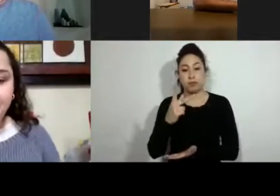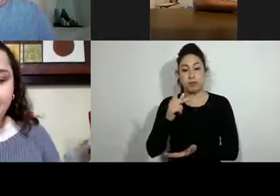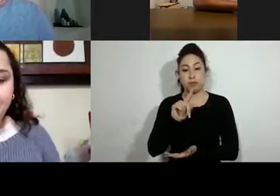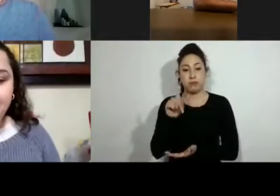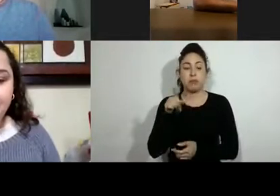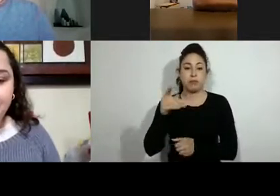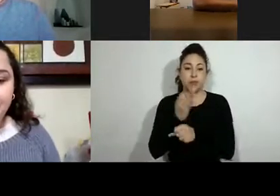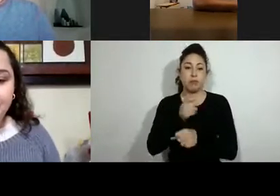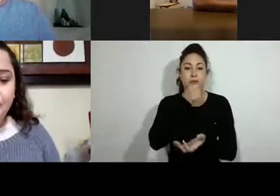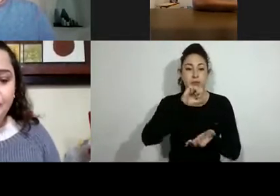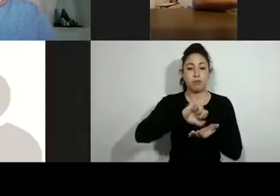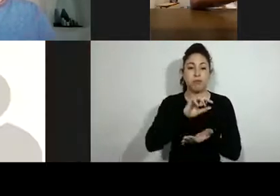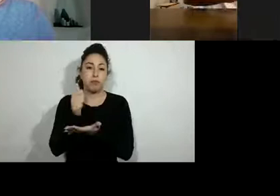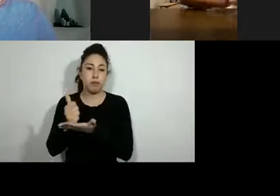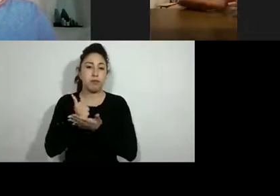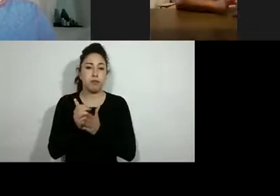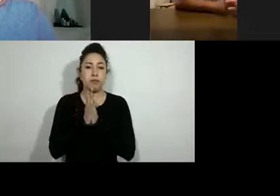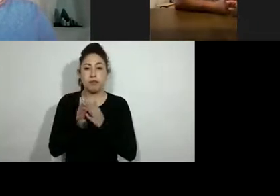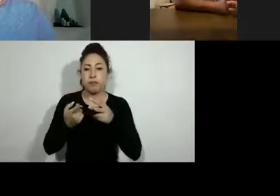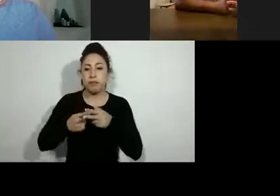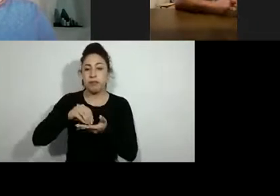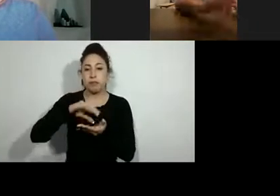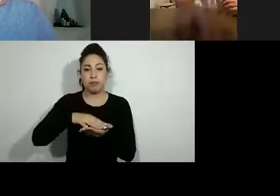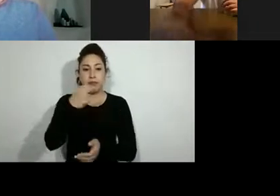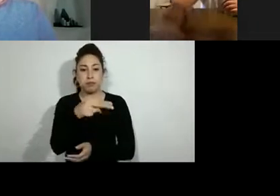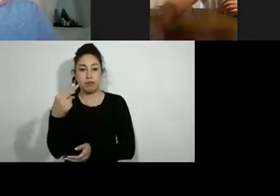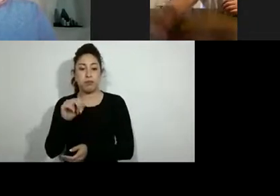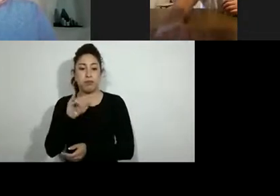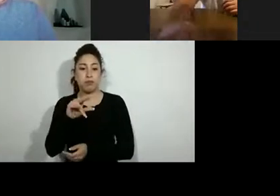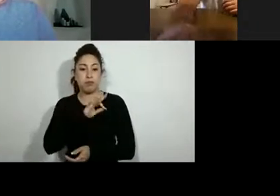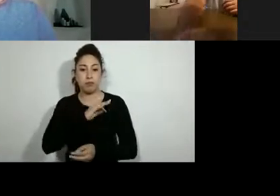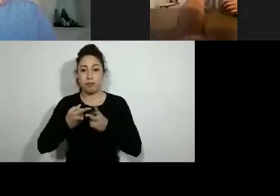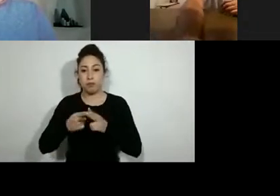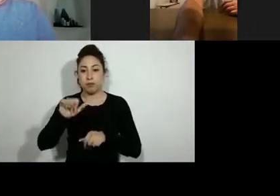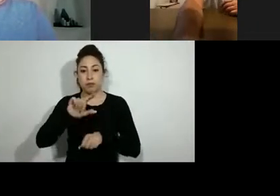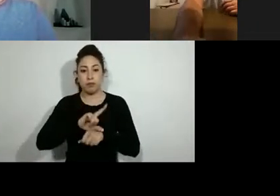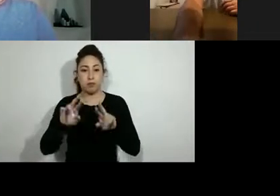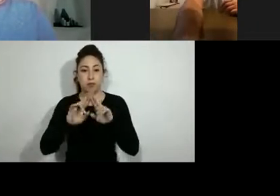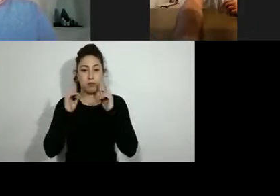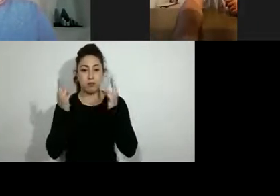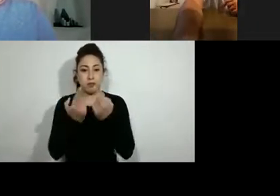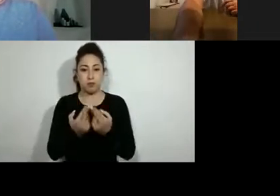le solicito atentamente pasar lista de asistencia para que nos informe de la verificación del quórum, por favor.